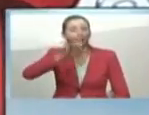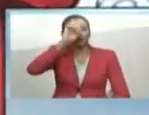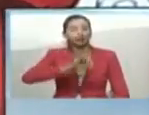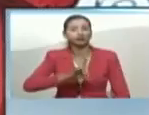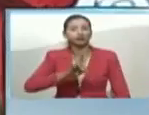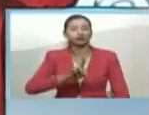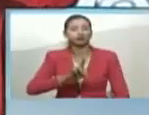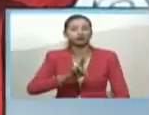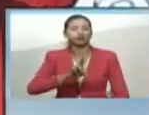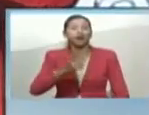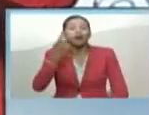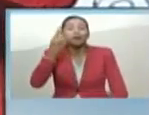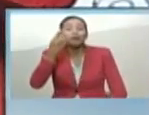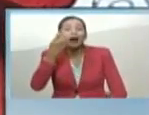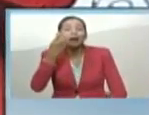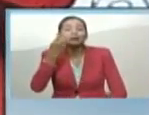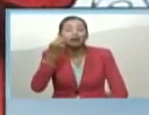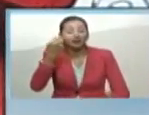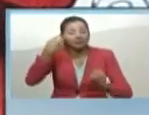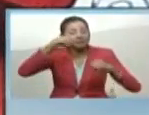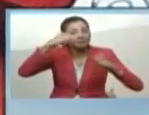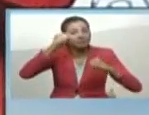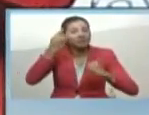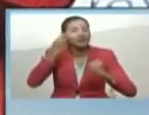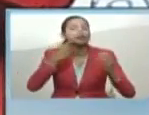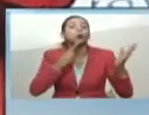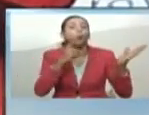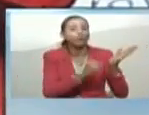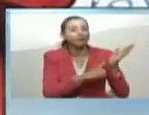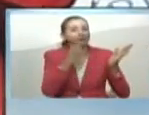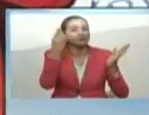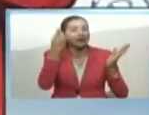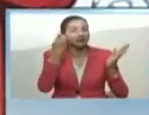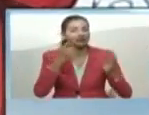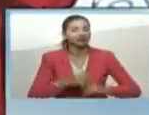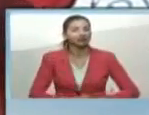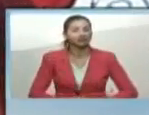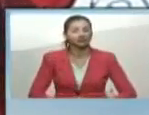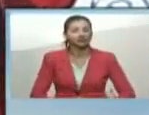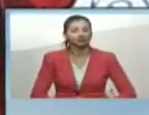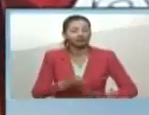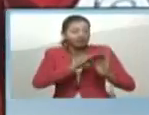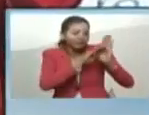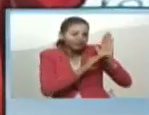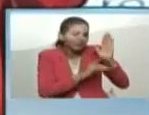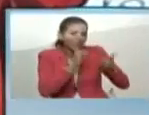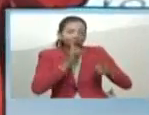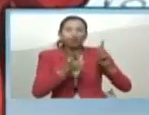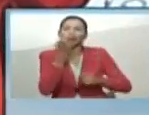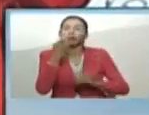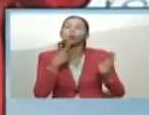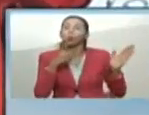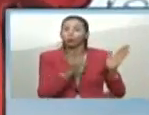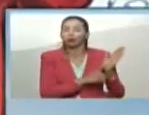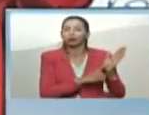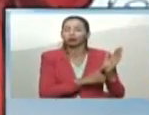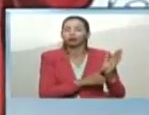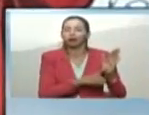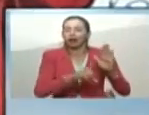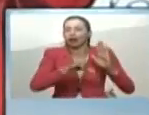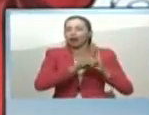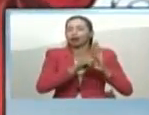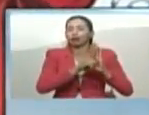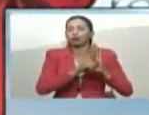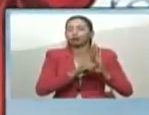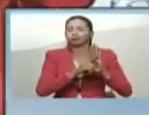todavía están por cumplirse comandante presidente en nuestra ley el